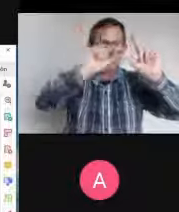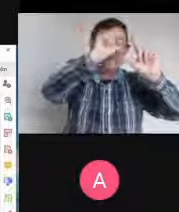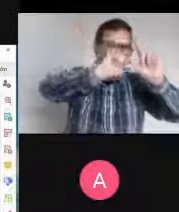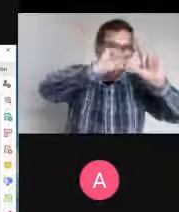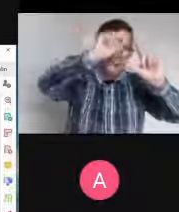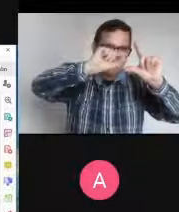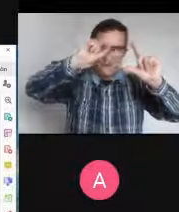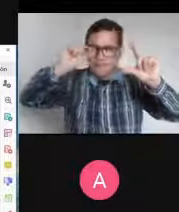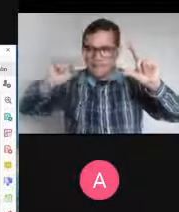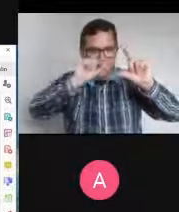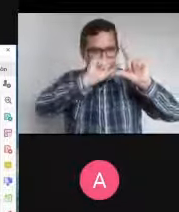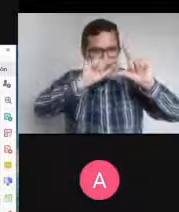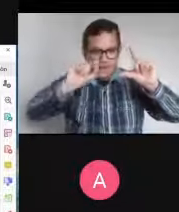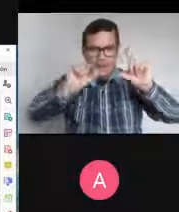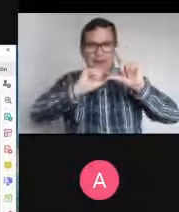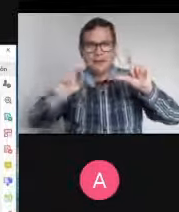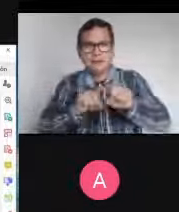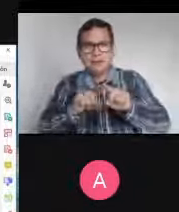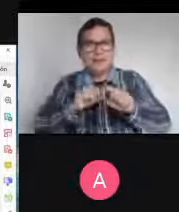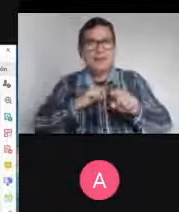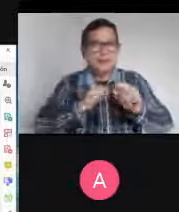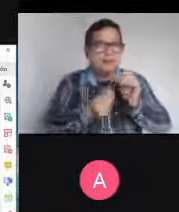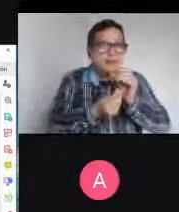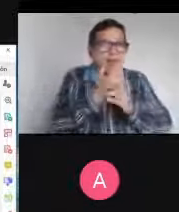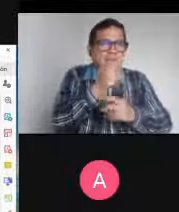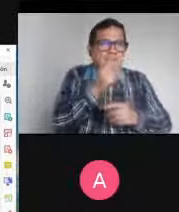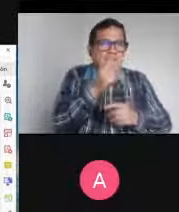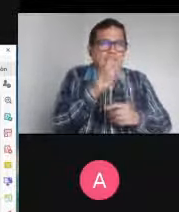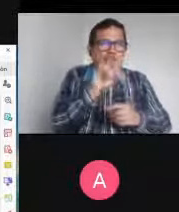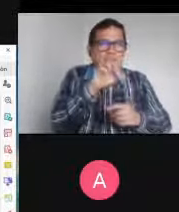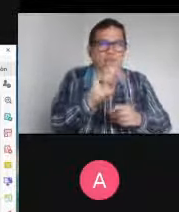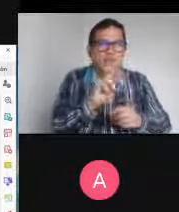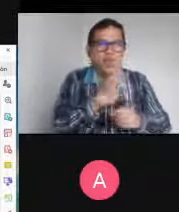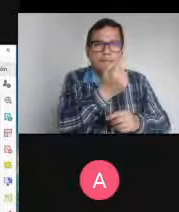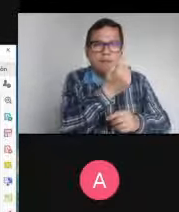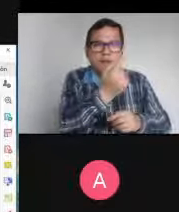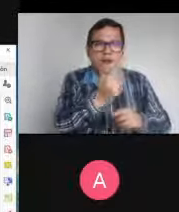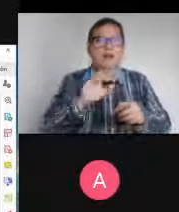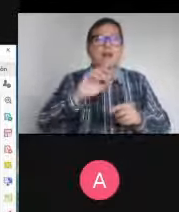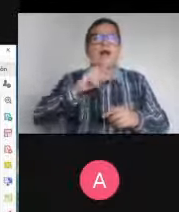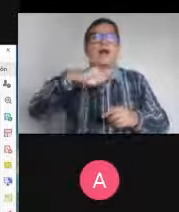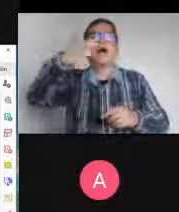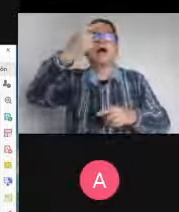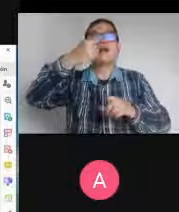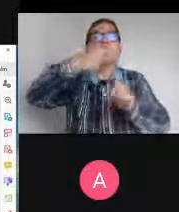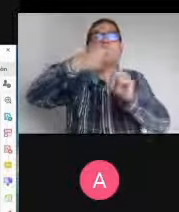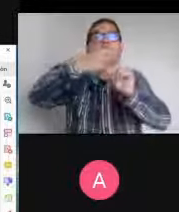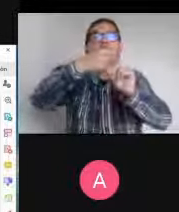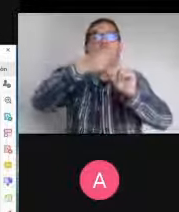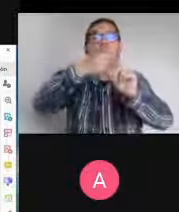nuestro generador. Entonces en la parte de arriba va lo positivo y en la parte de abajo va